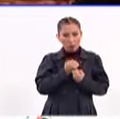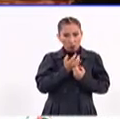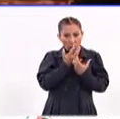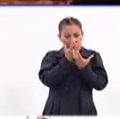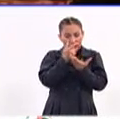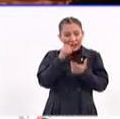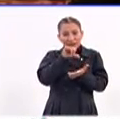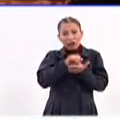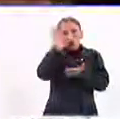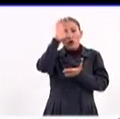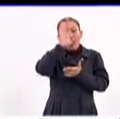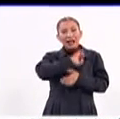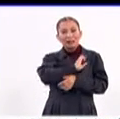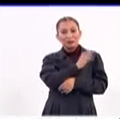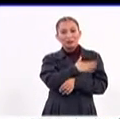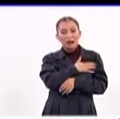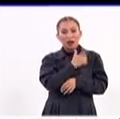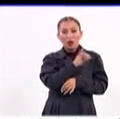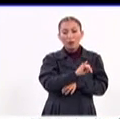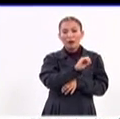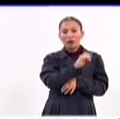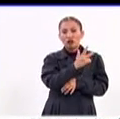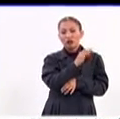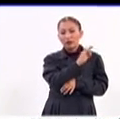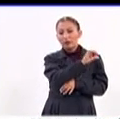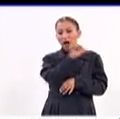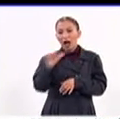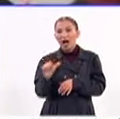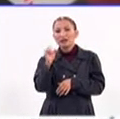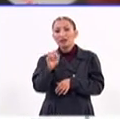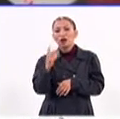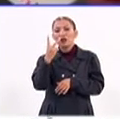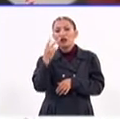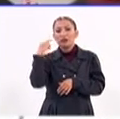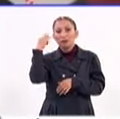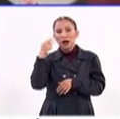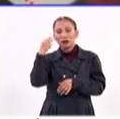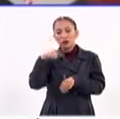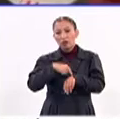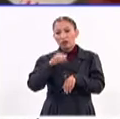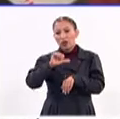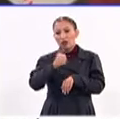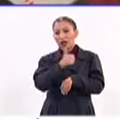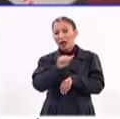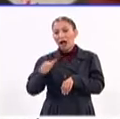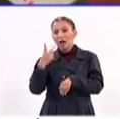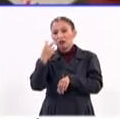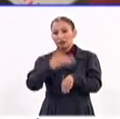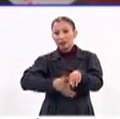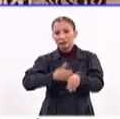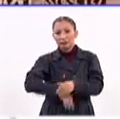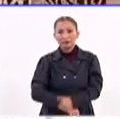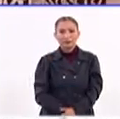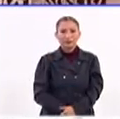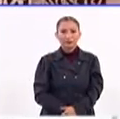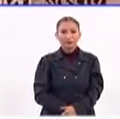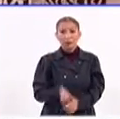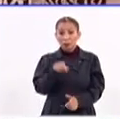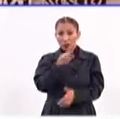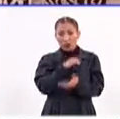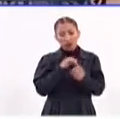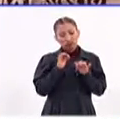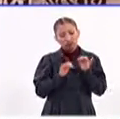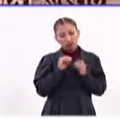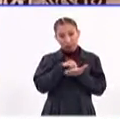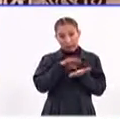poética en el Centro Cultural España del jueves 28 de febrero al sábado 2 de marzo en un horario de 11 a 14 horas. Pero se pueden inscribir